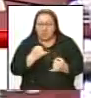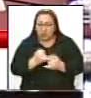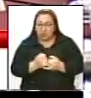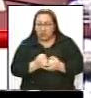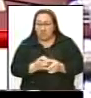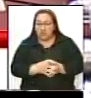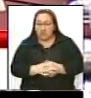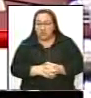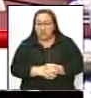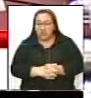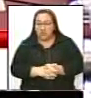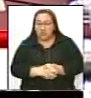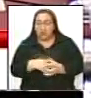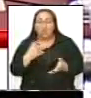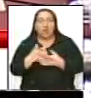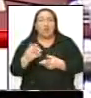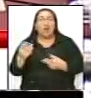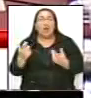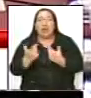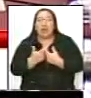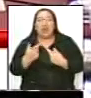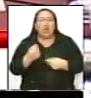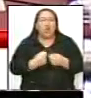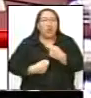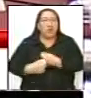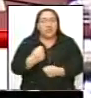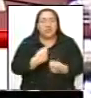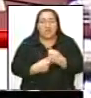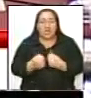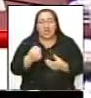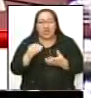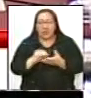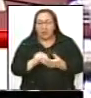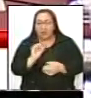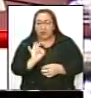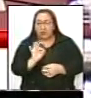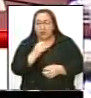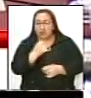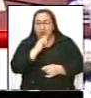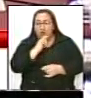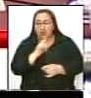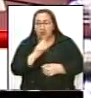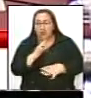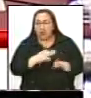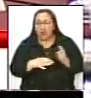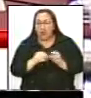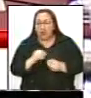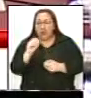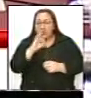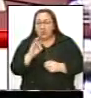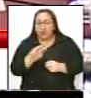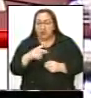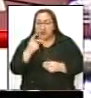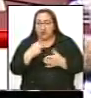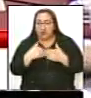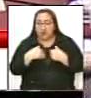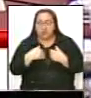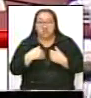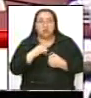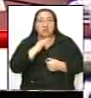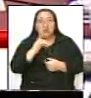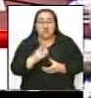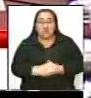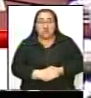las guerras comerciales, de la emisión que está haciendo el propio Estados Unidos o los movimientos en la tasa de interés que tiene el propio Estados